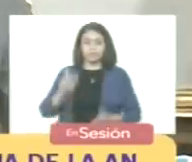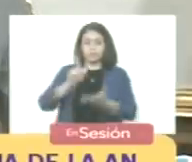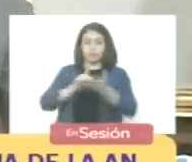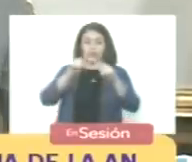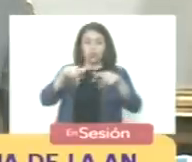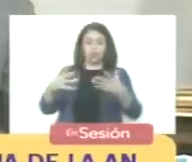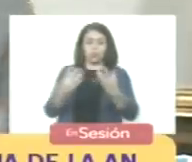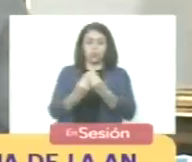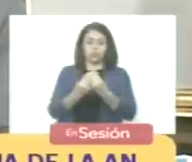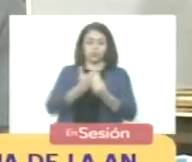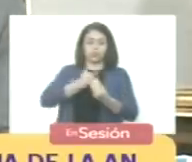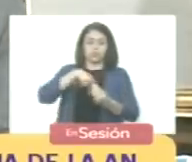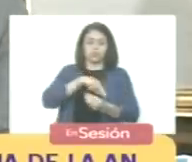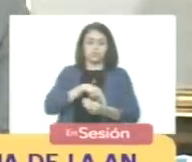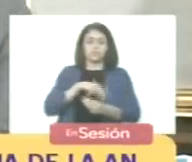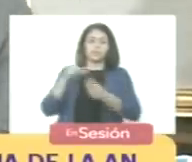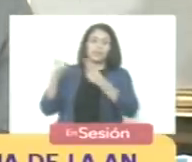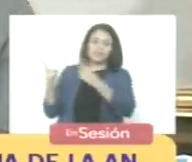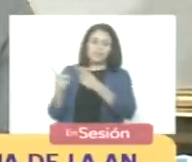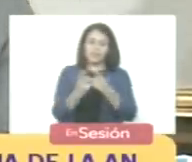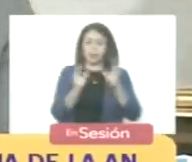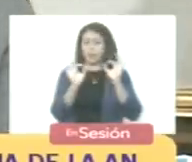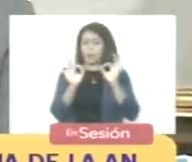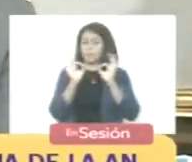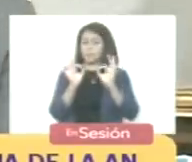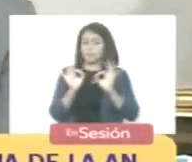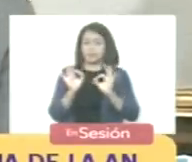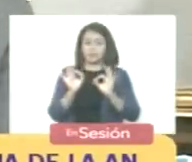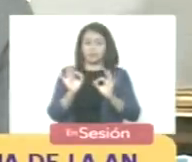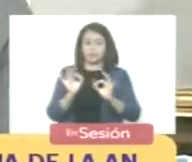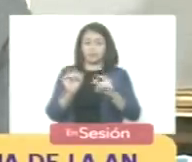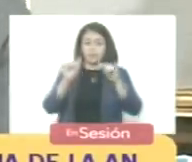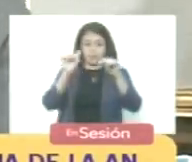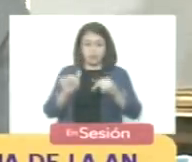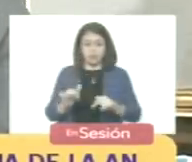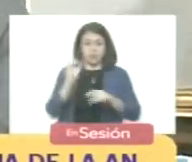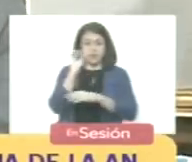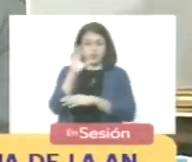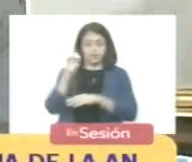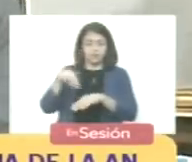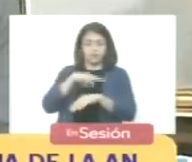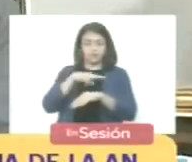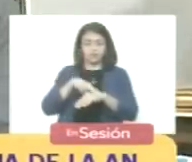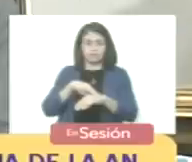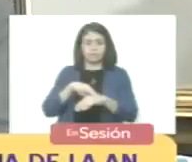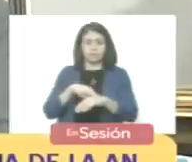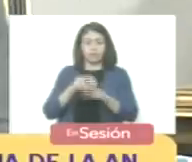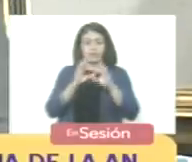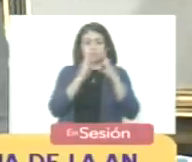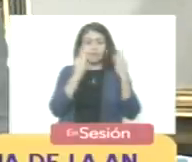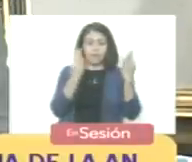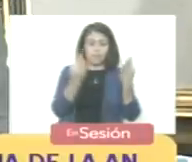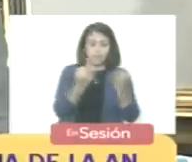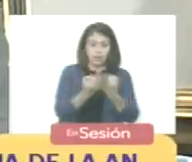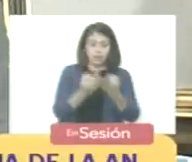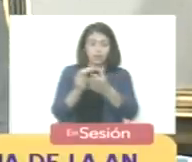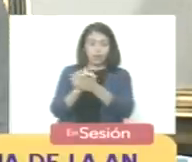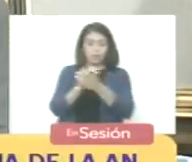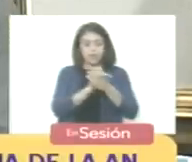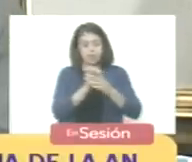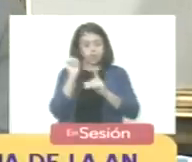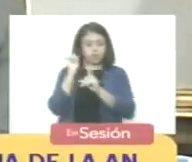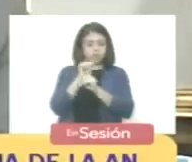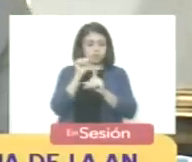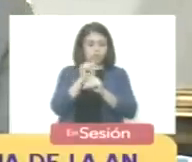con nosotros como invitados especiales de esta Asamblea Nacional los familiares, los compañeros de